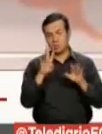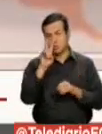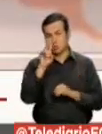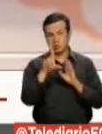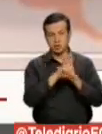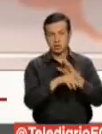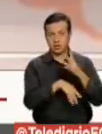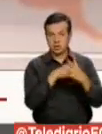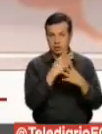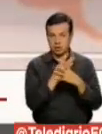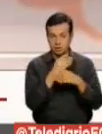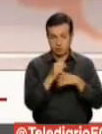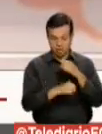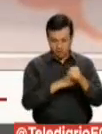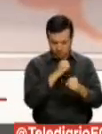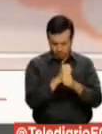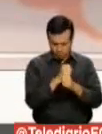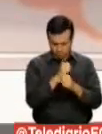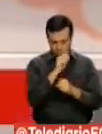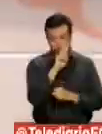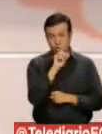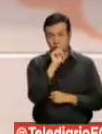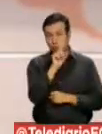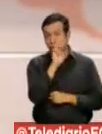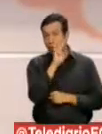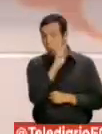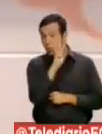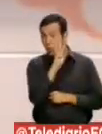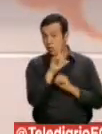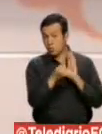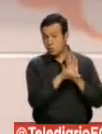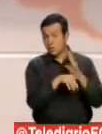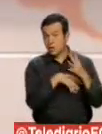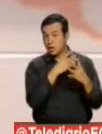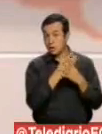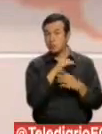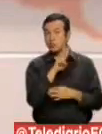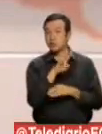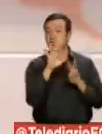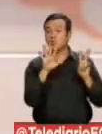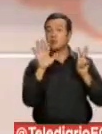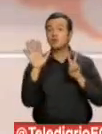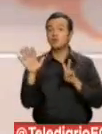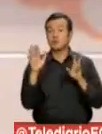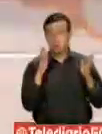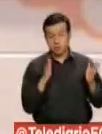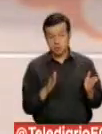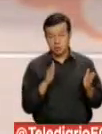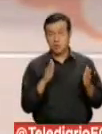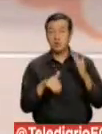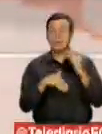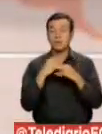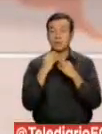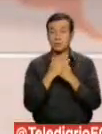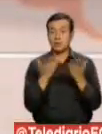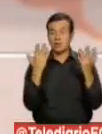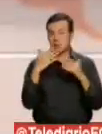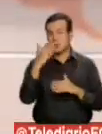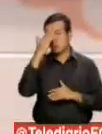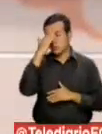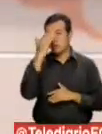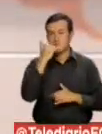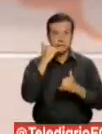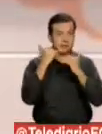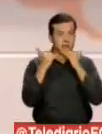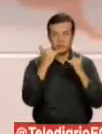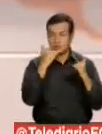Penal. Desde el 2014, cuando tenemos el COIP, está en el 277. Cuando se tiene conocimientos y actos